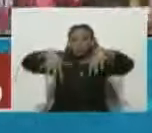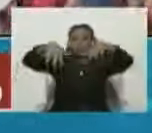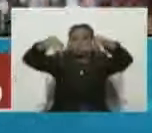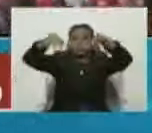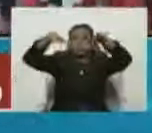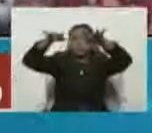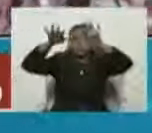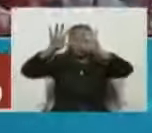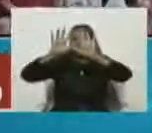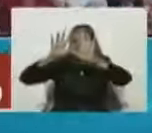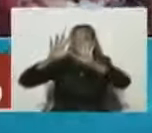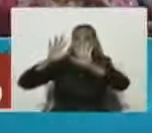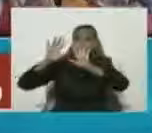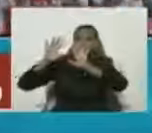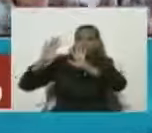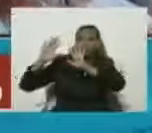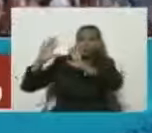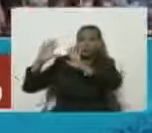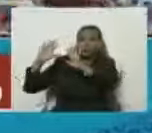¡Ahí va la ola!